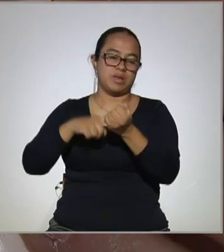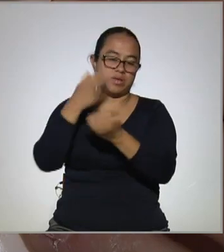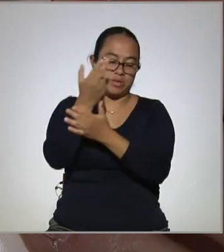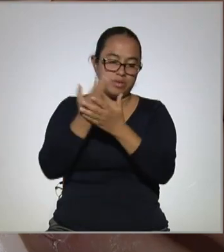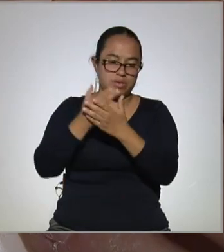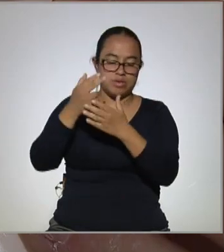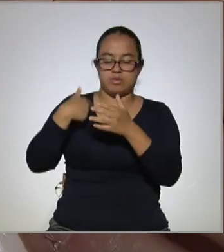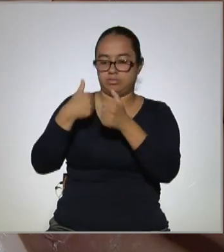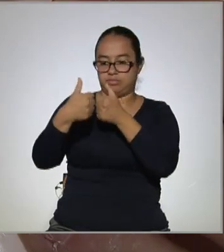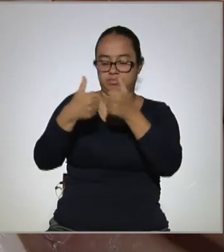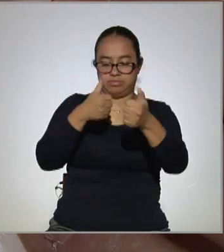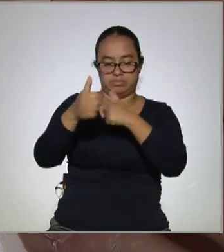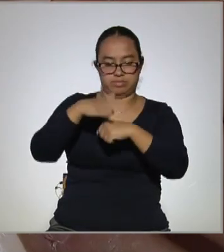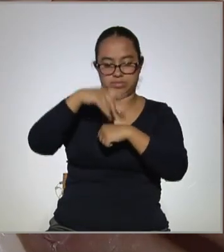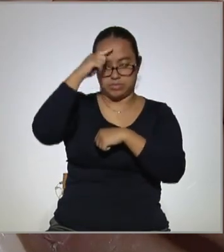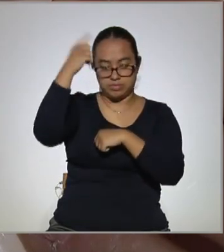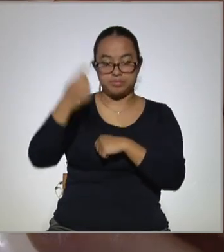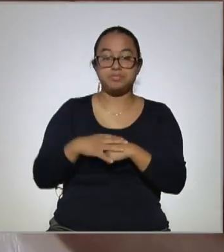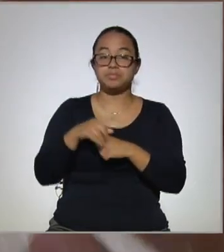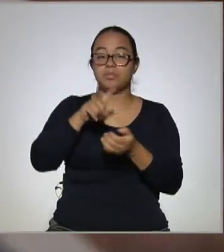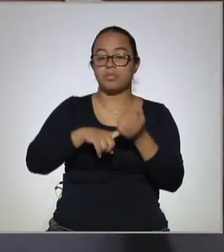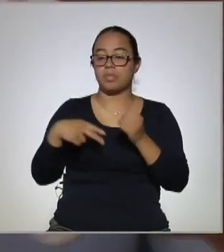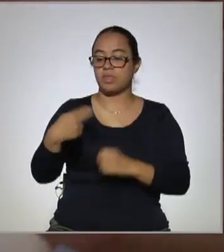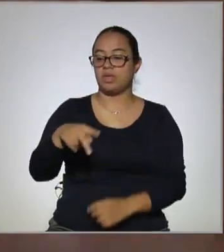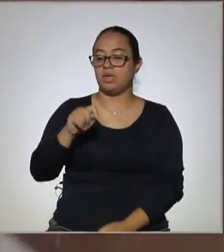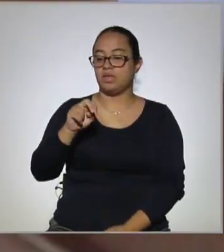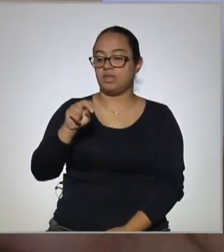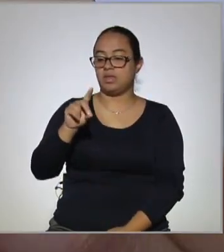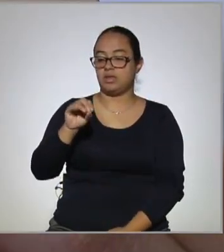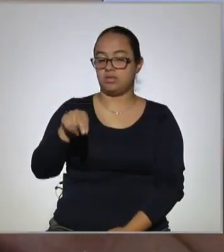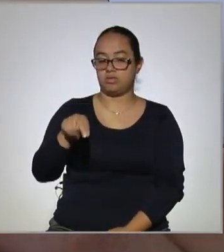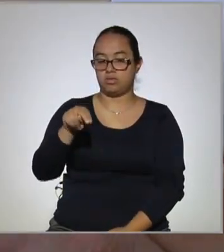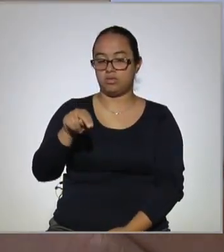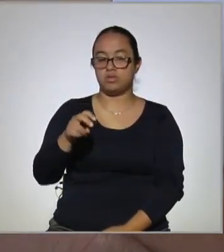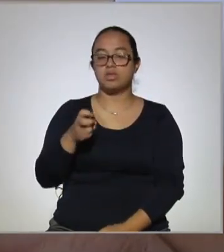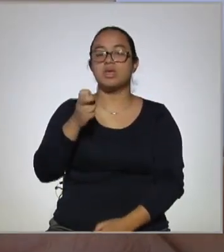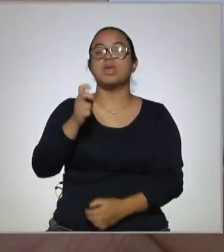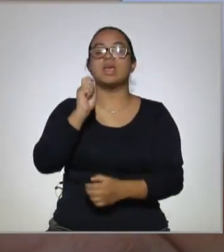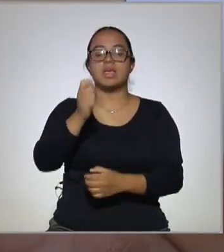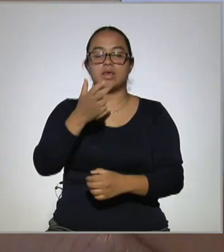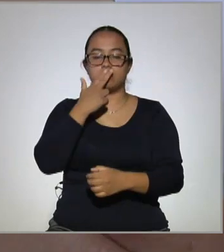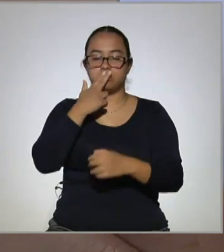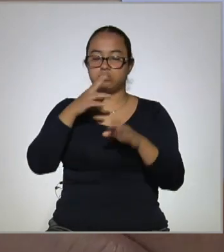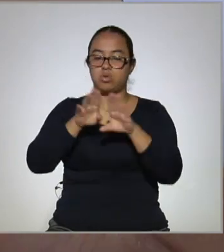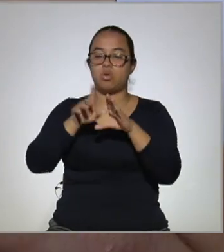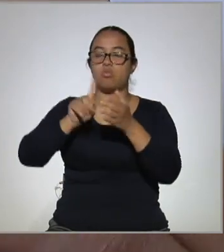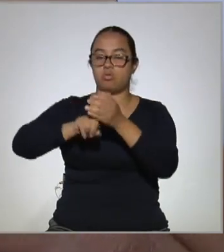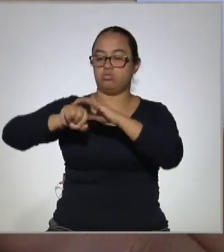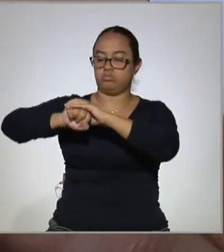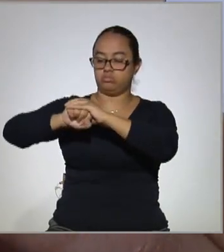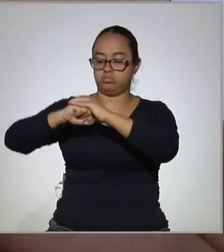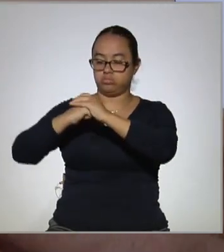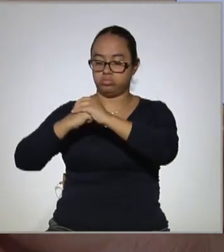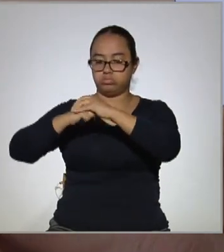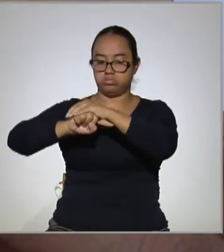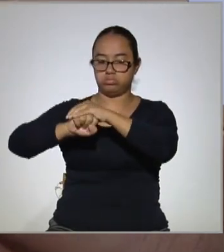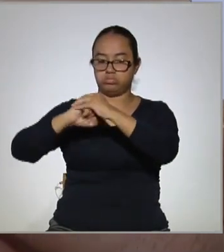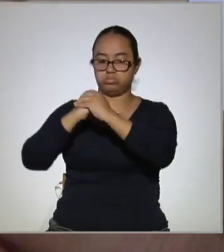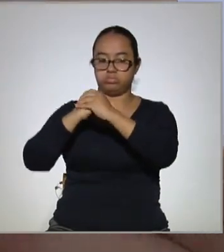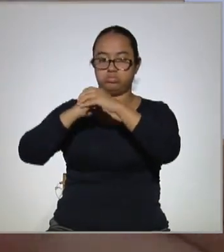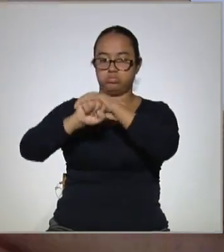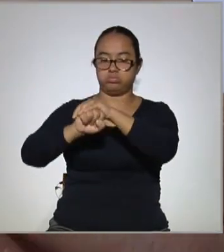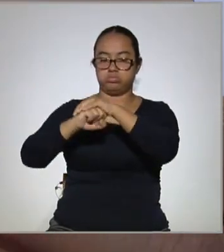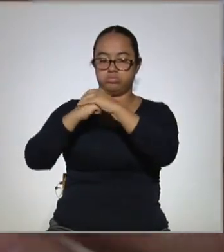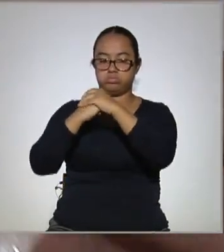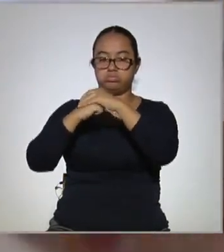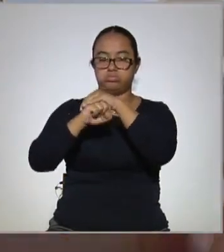tenerlos separados. Este se llama el tendón del subescapular y este lo que hace es rotación interna del húmero. Gira el brazo hacia